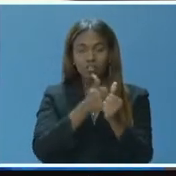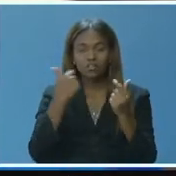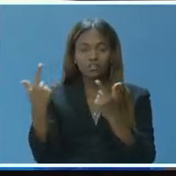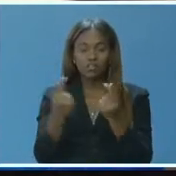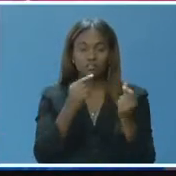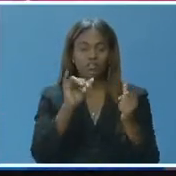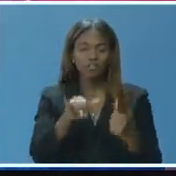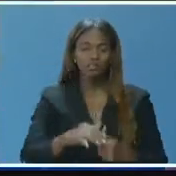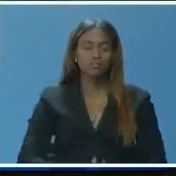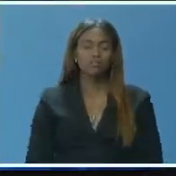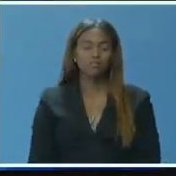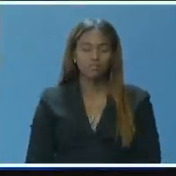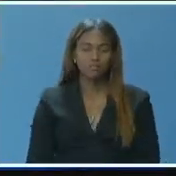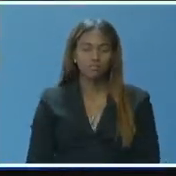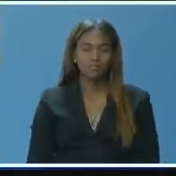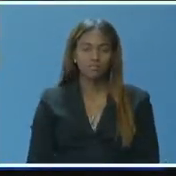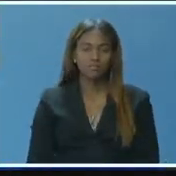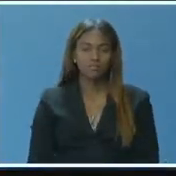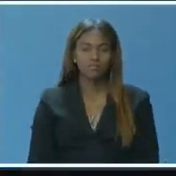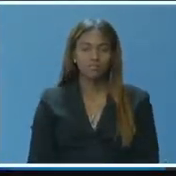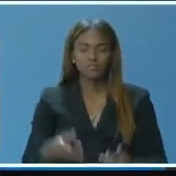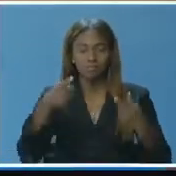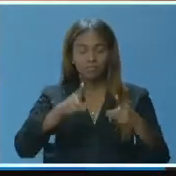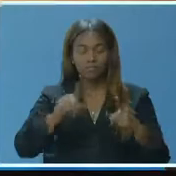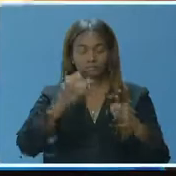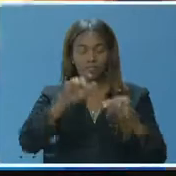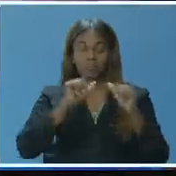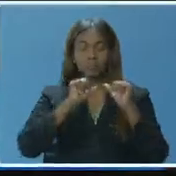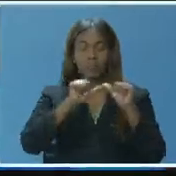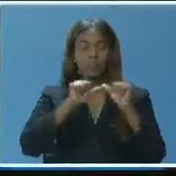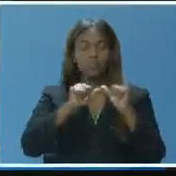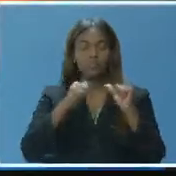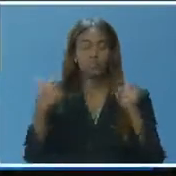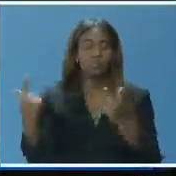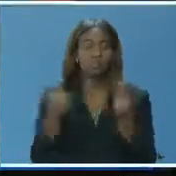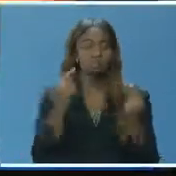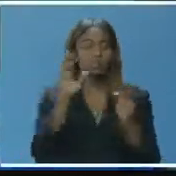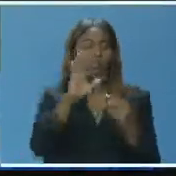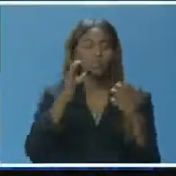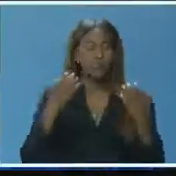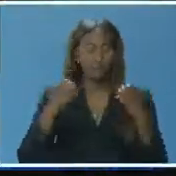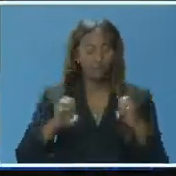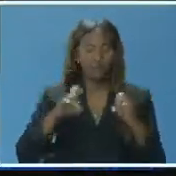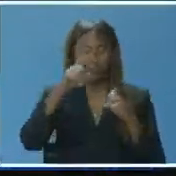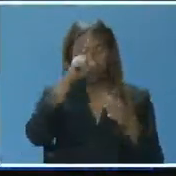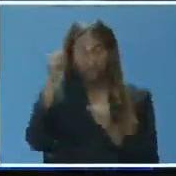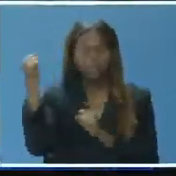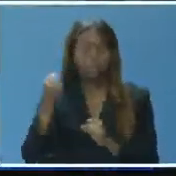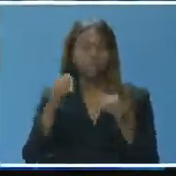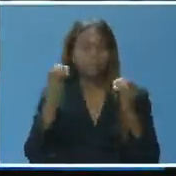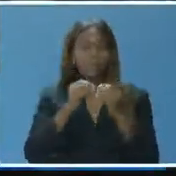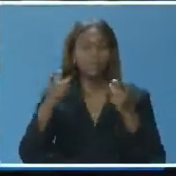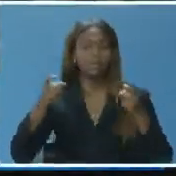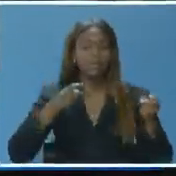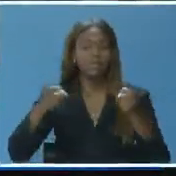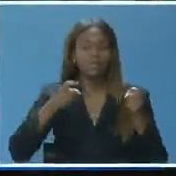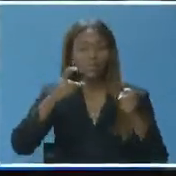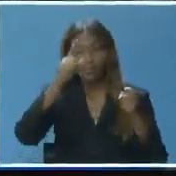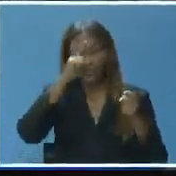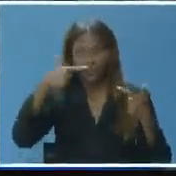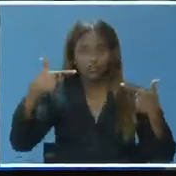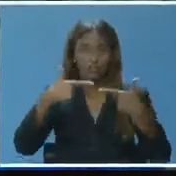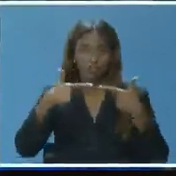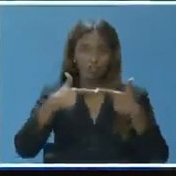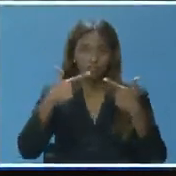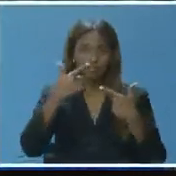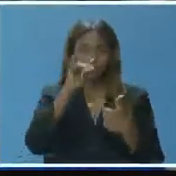Claude. El régimen chino continúa intensificando sus esfuerzos para endurecer el control sobre Internet. Este